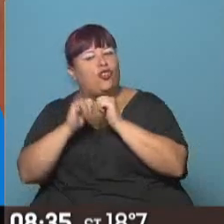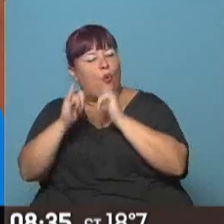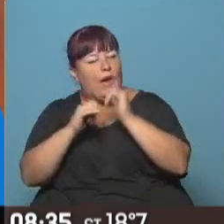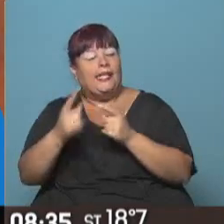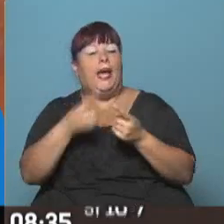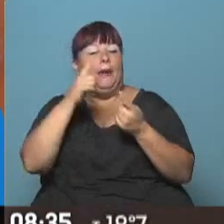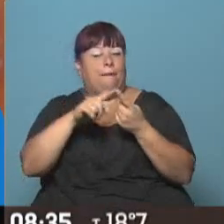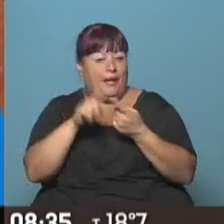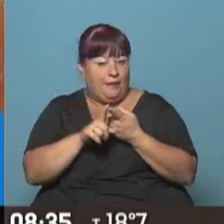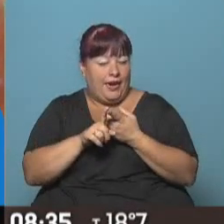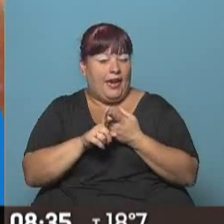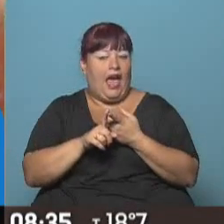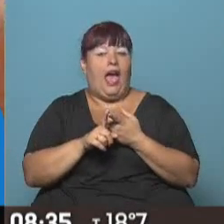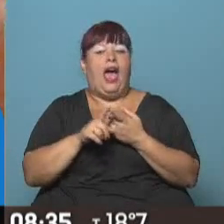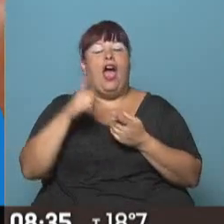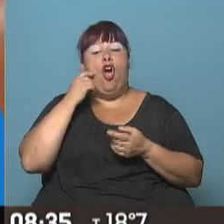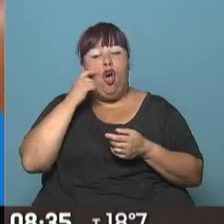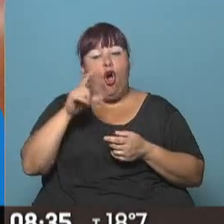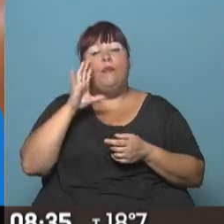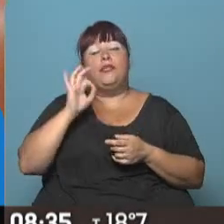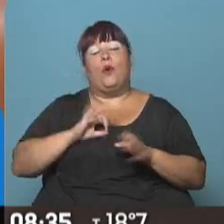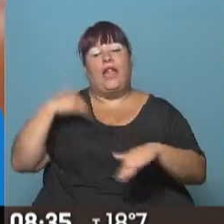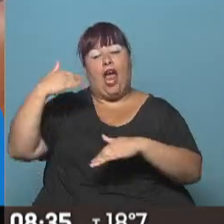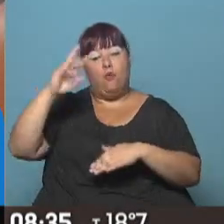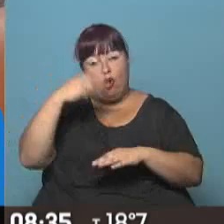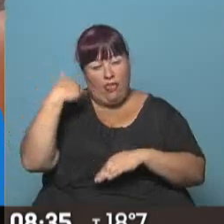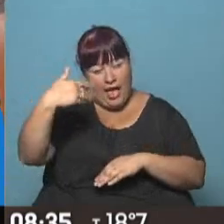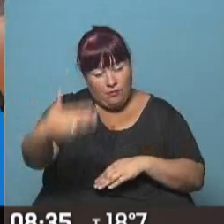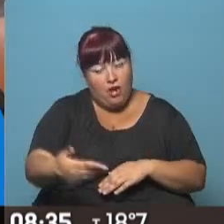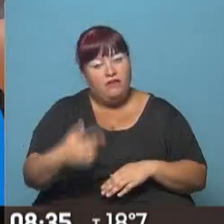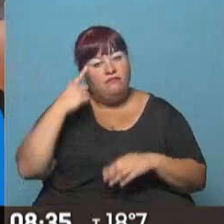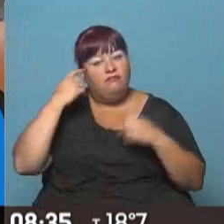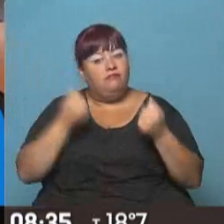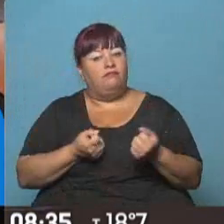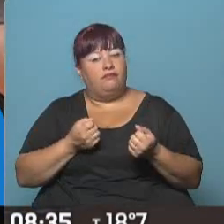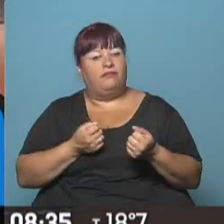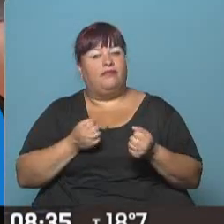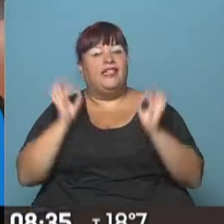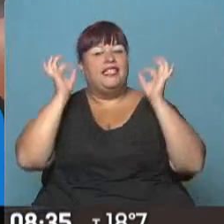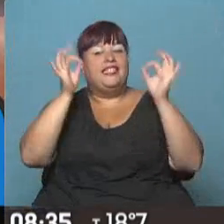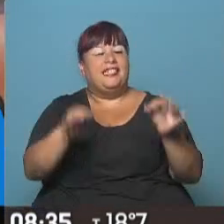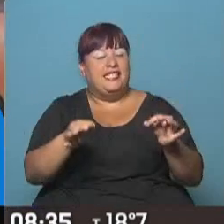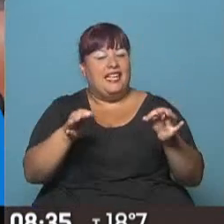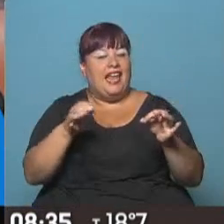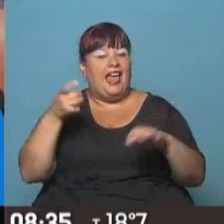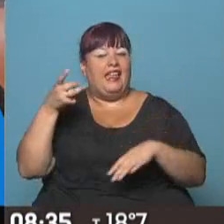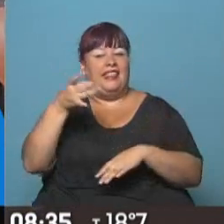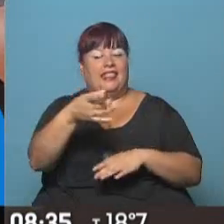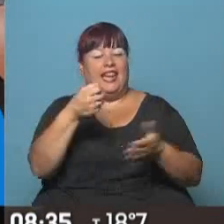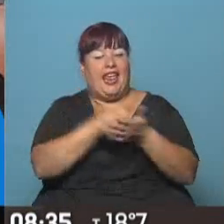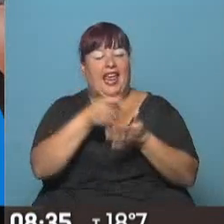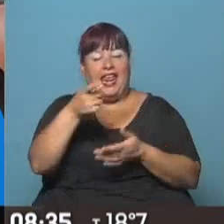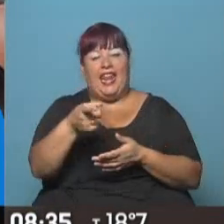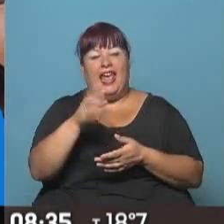La primera es que Le Corbusier, 50 años después de muerto, decide, o sea, llega en tren a la terminal de